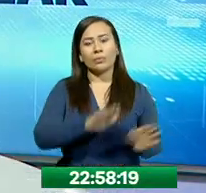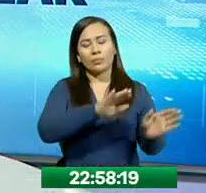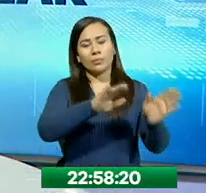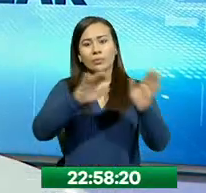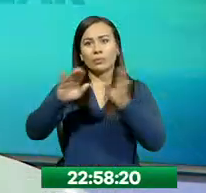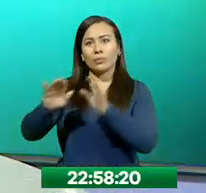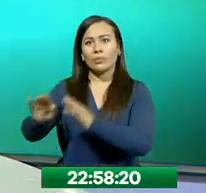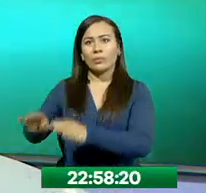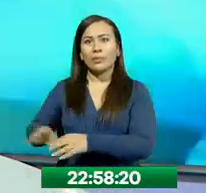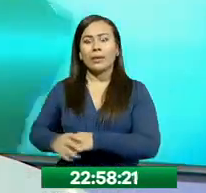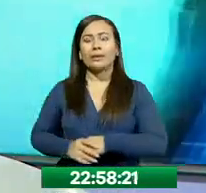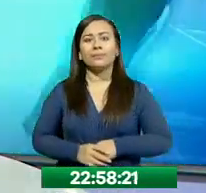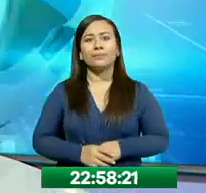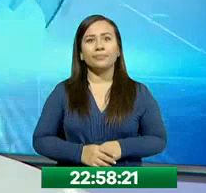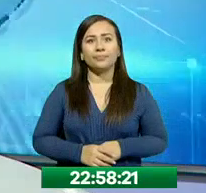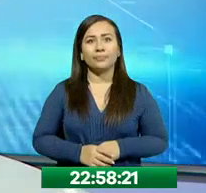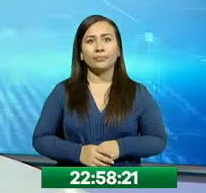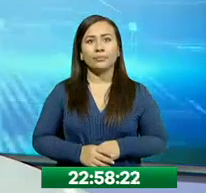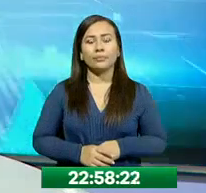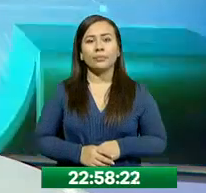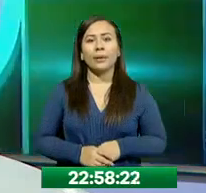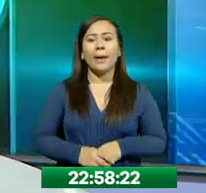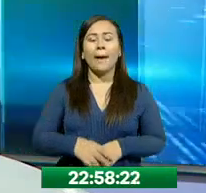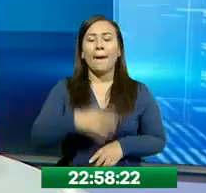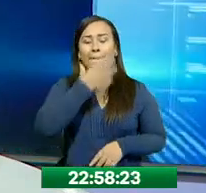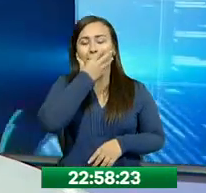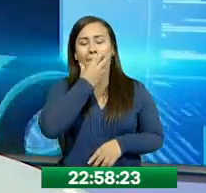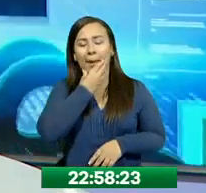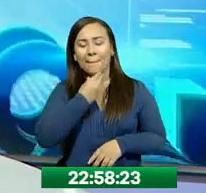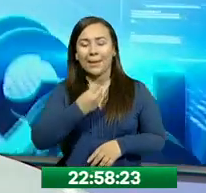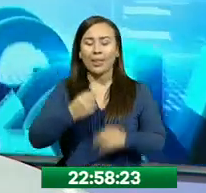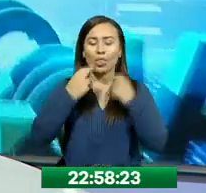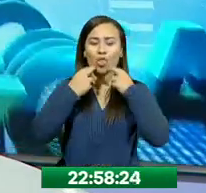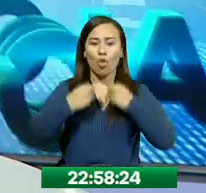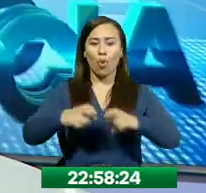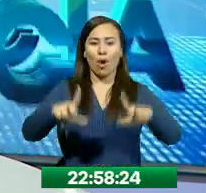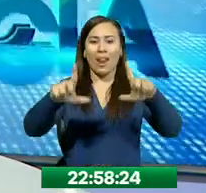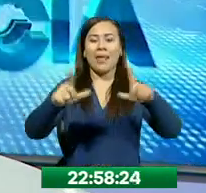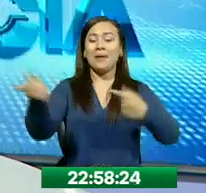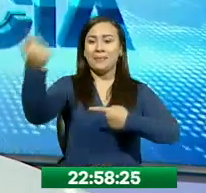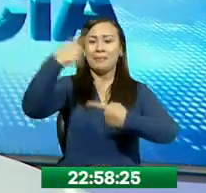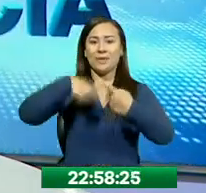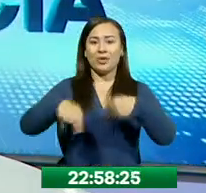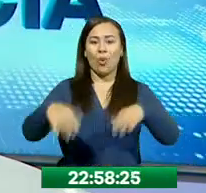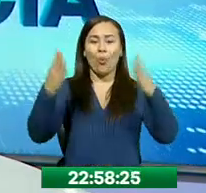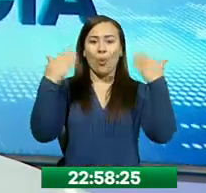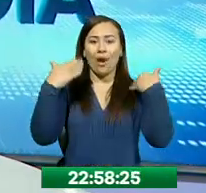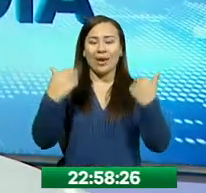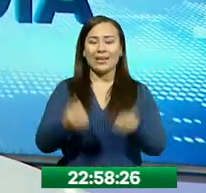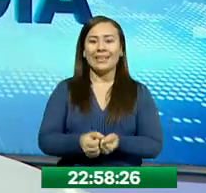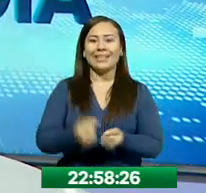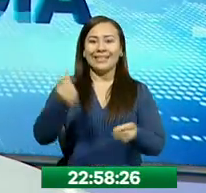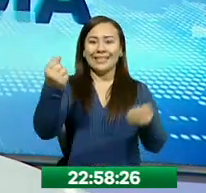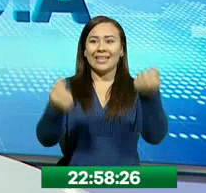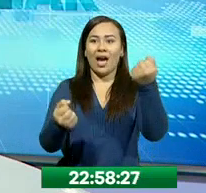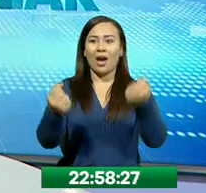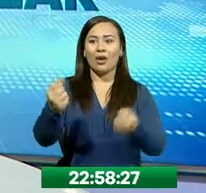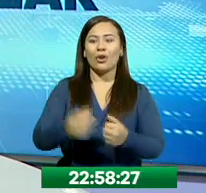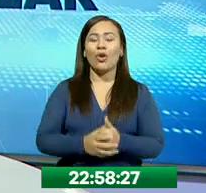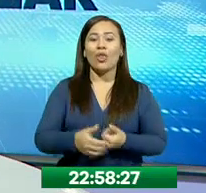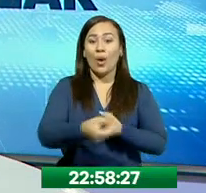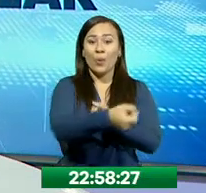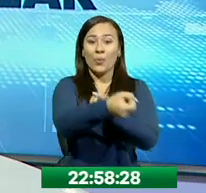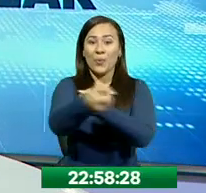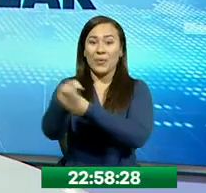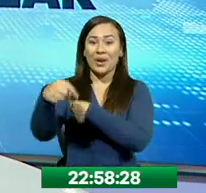Pasamos a otro ámbito de la información. Papá Noel llegó a Guayaquil en una embarcación del Cuerpo de Bomberos que arribó al Malecón 2000 este fin